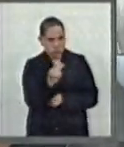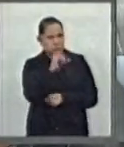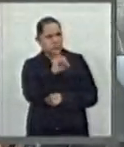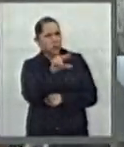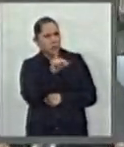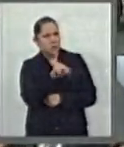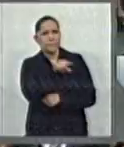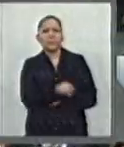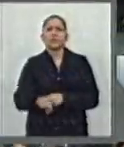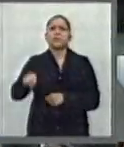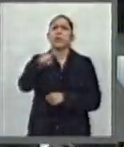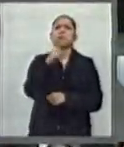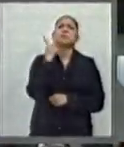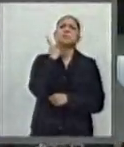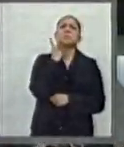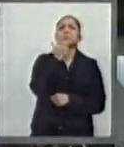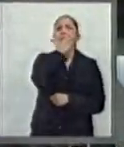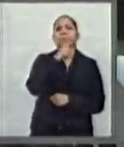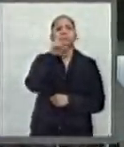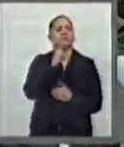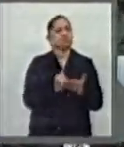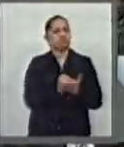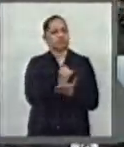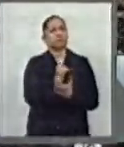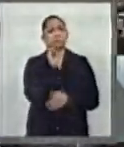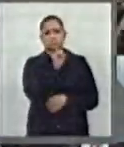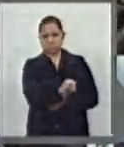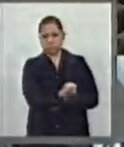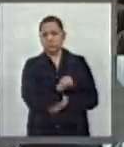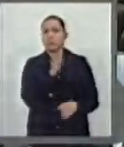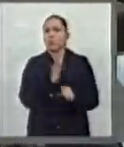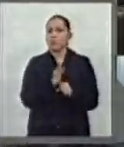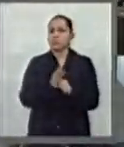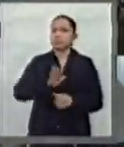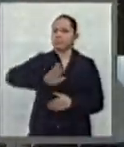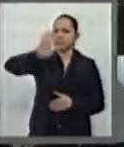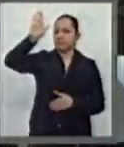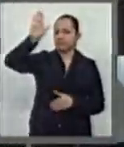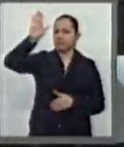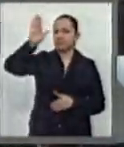los diputados que estén por la afirmativa, sírvanse manifestarlo.